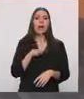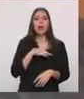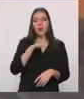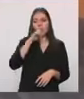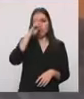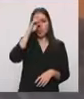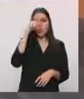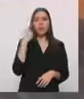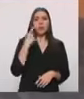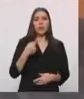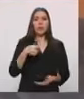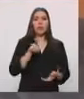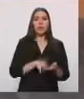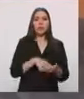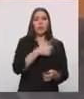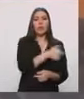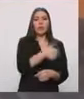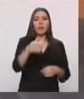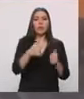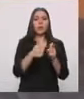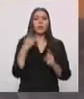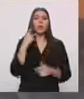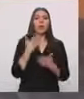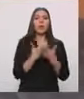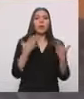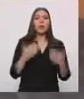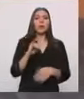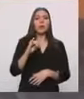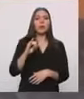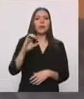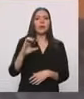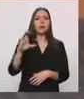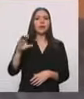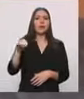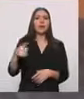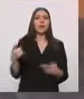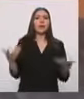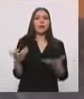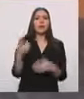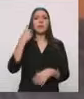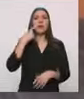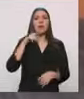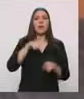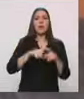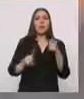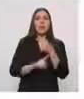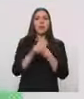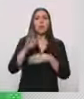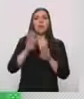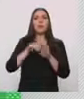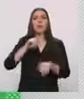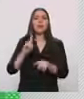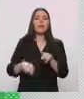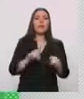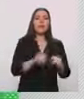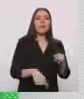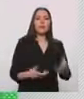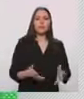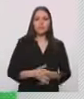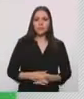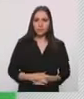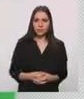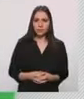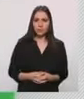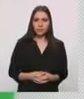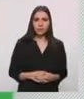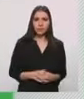dentro de sus propios partidos. ¿Qué está haciendo el Instituto Electoral de la Ciudad de México para poder erradicar este tipo de prácticas? Claro que sí. Fíjate que